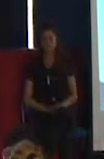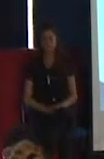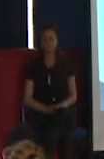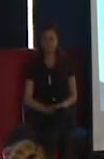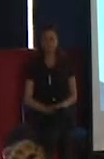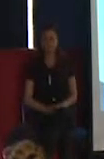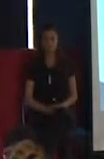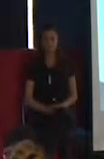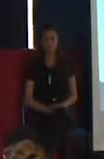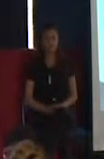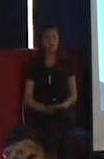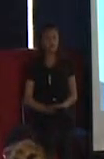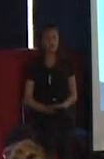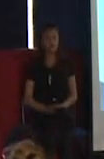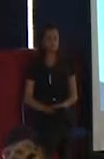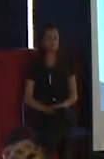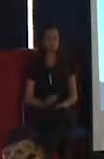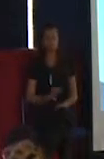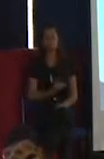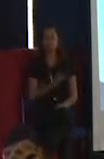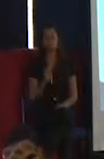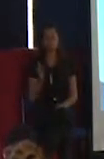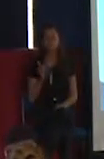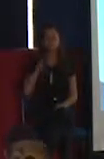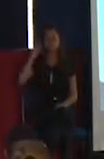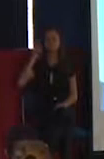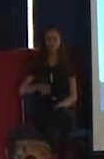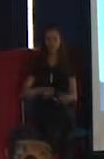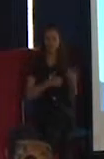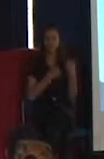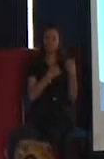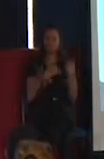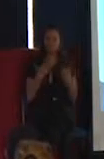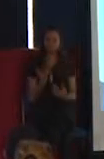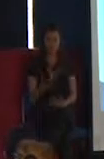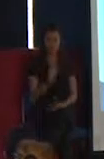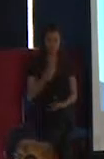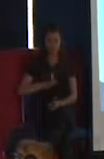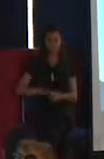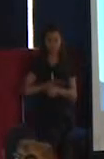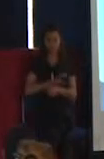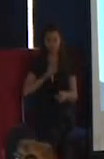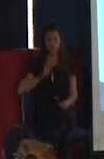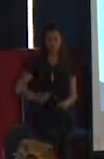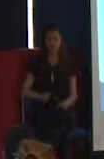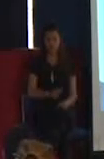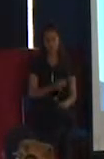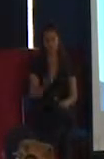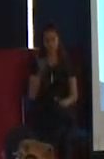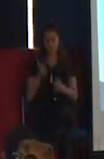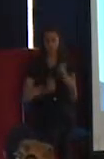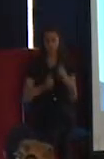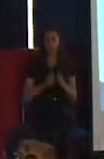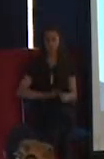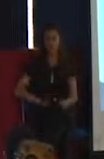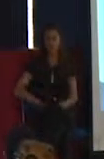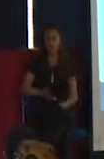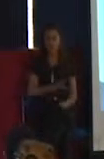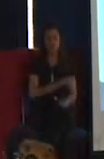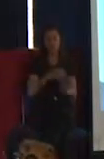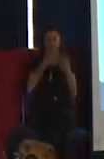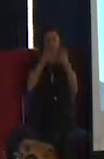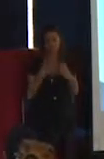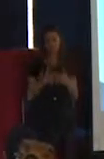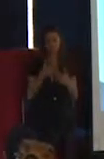¿Qué otro deber tenemos como ciudadanos? Todas las empresas, porque aquí no solamente